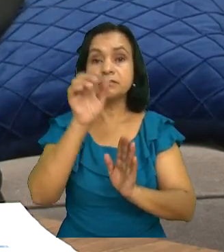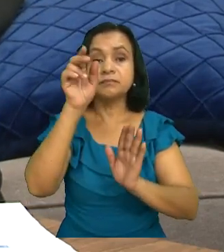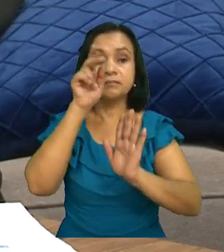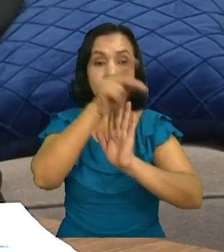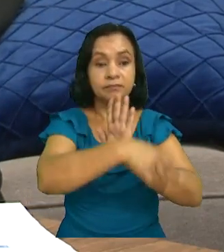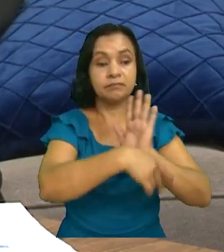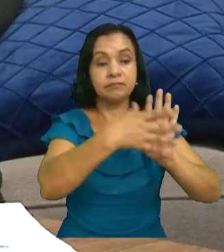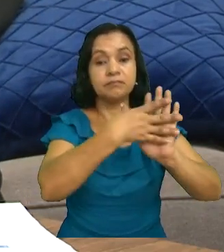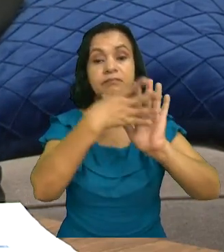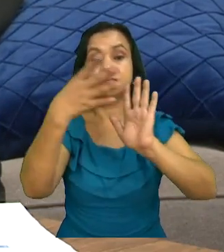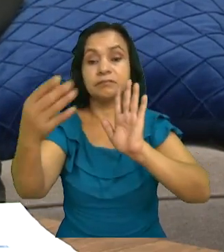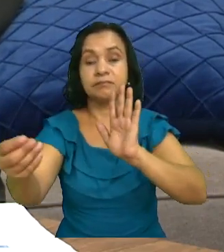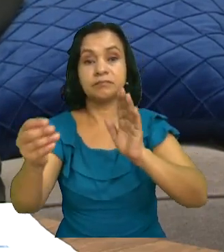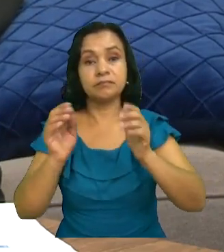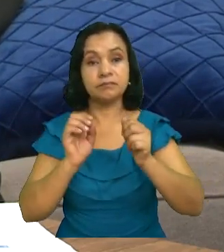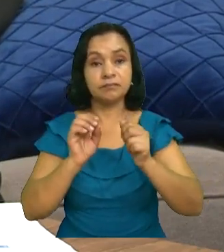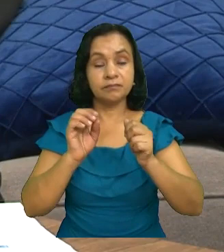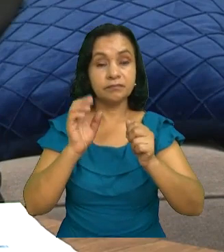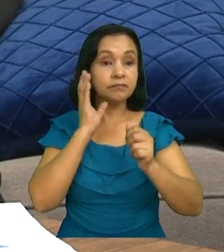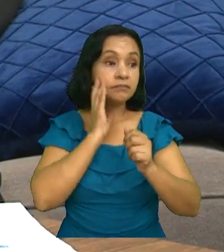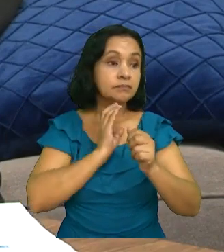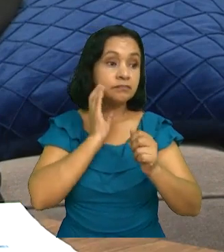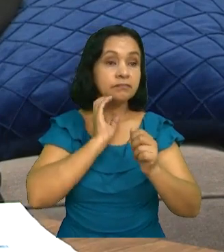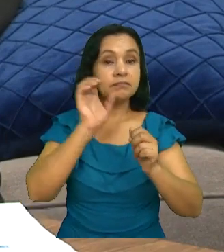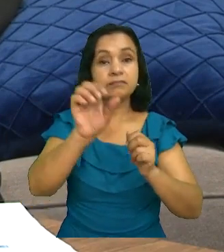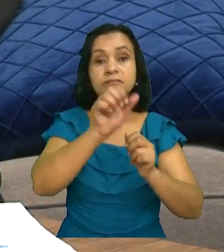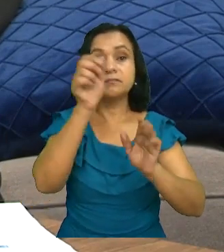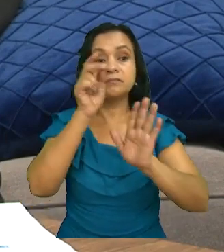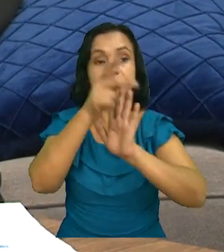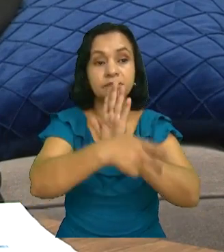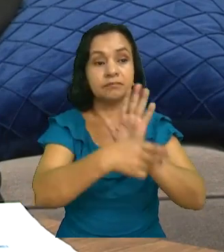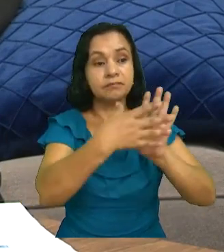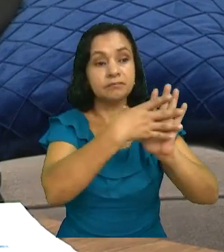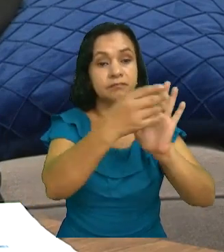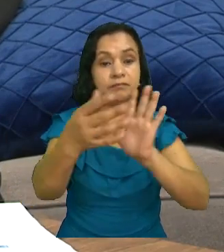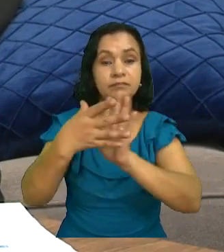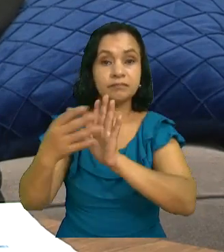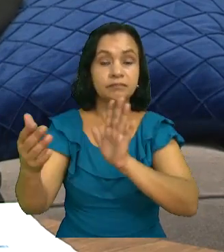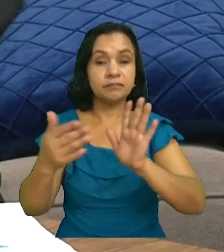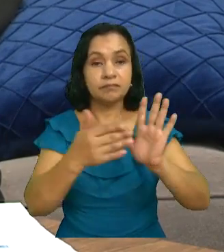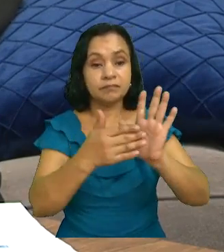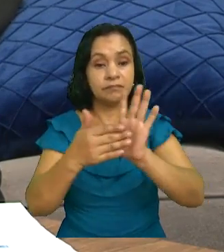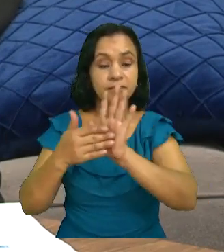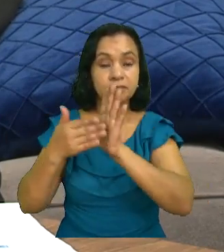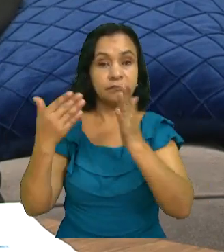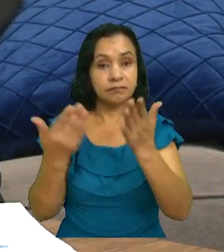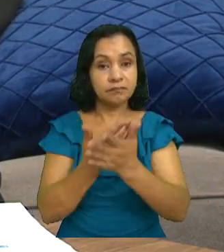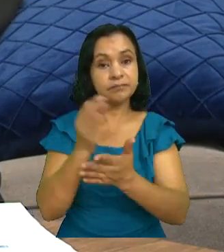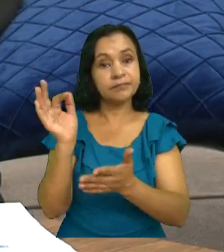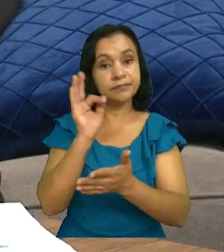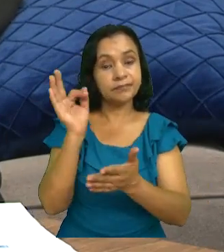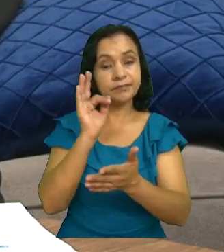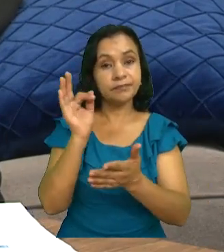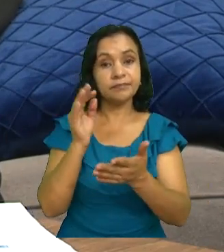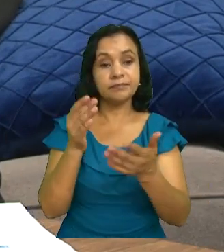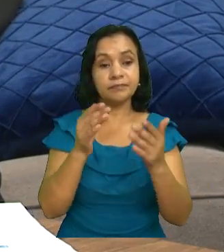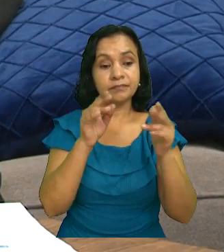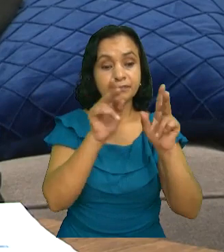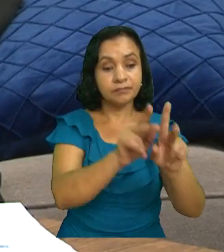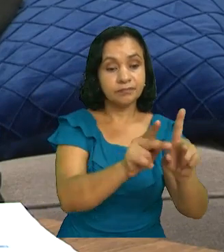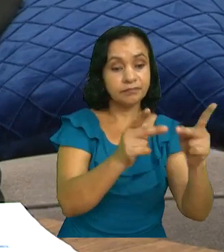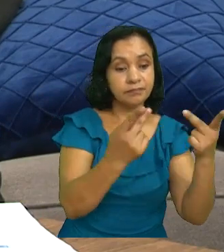países, para llevar esta experiencia a otros países, como un modelo, como un nuevo modelo de incorporación de la